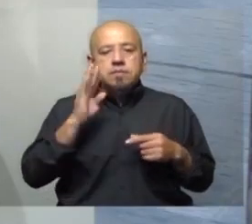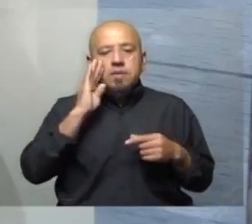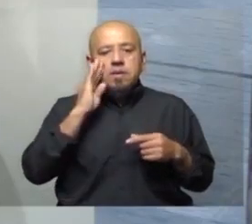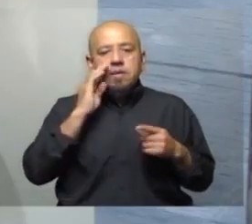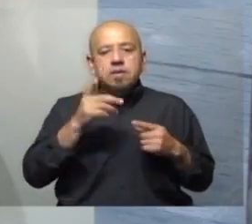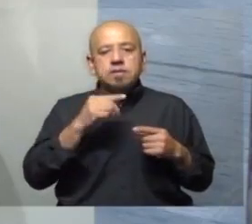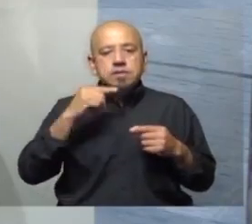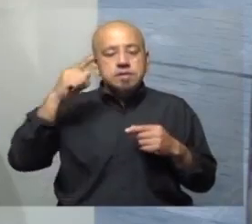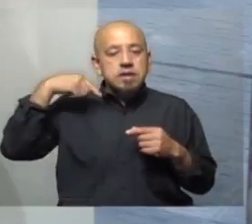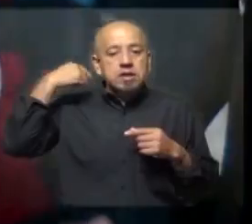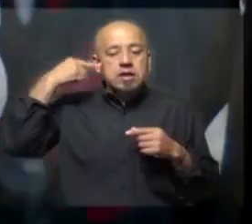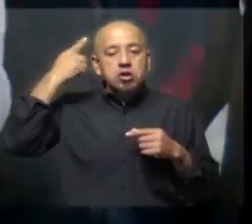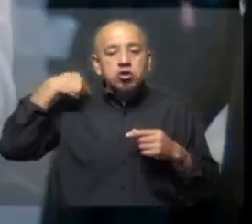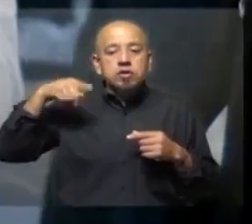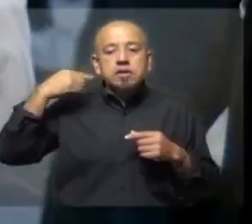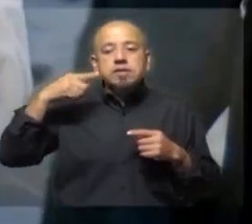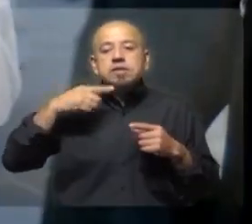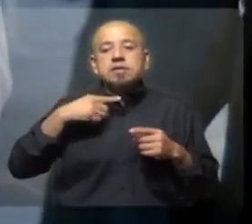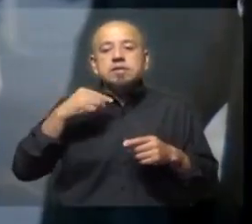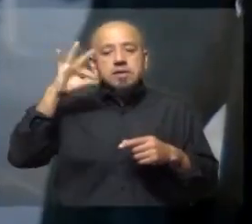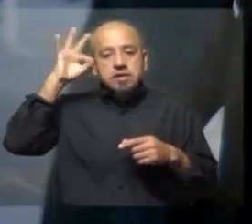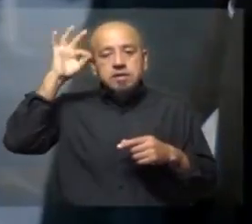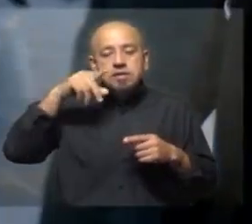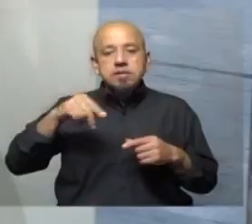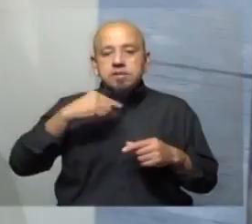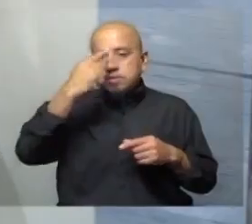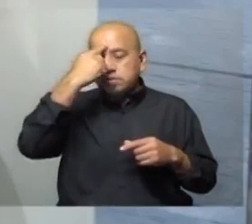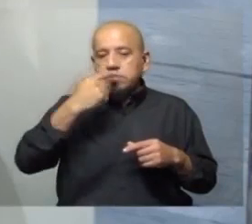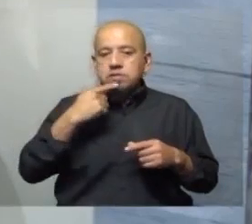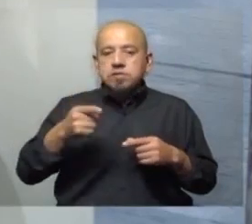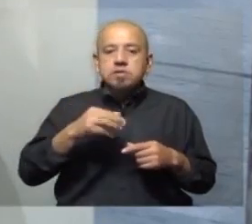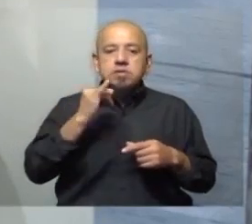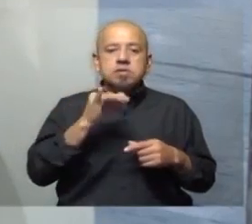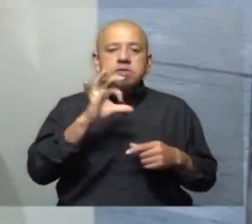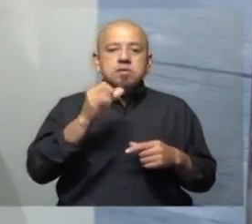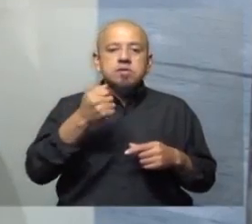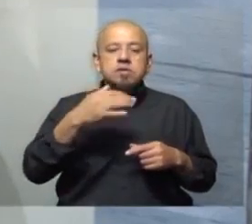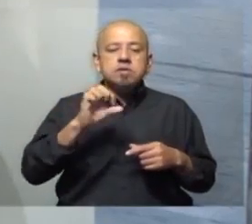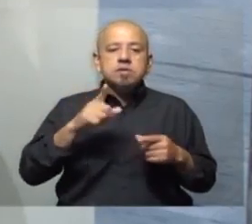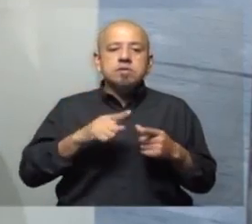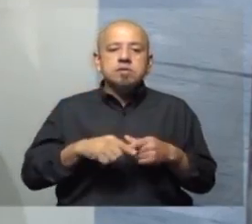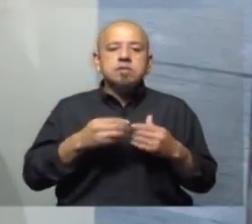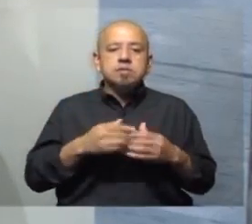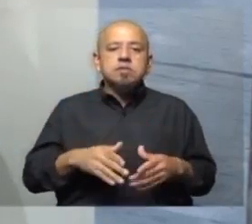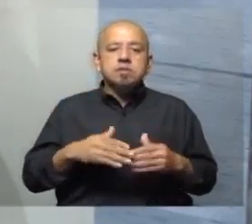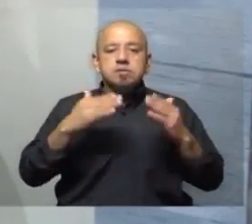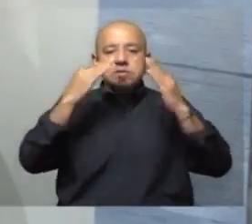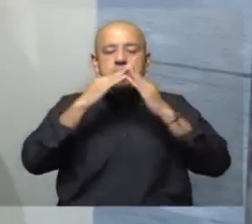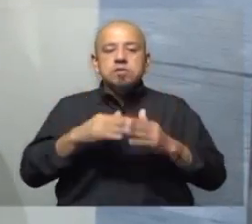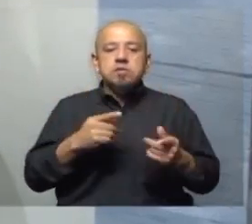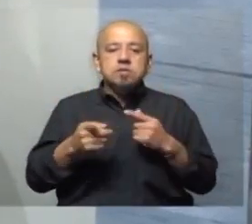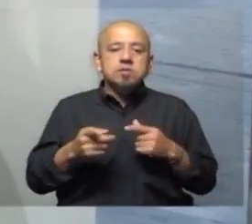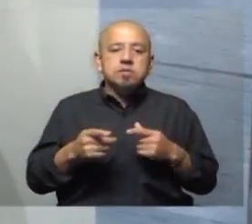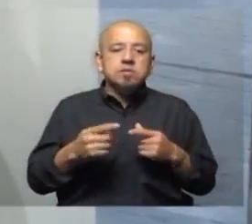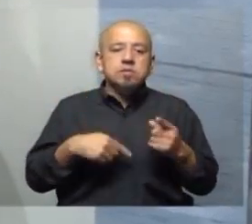Londres tenía que trabajar y ellas las dejaban un museo a isadora Blanca y isadora empezó a bailar bailando los los cuadros